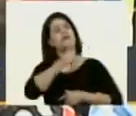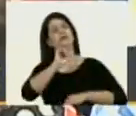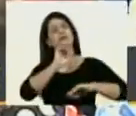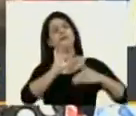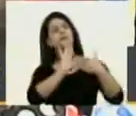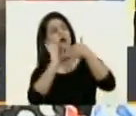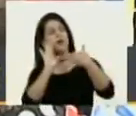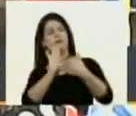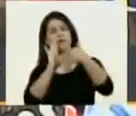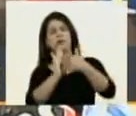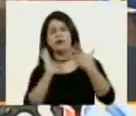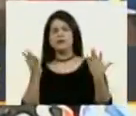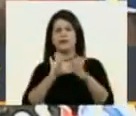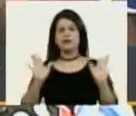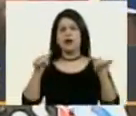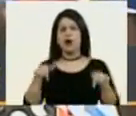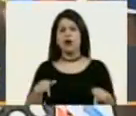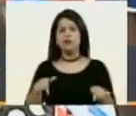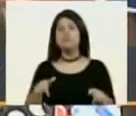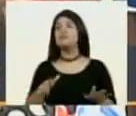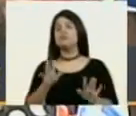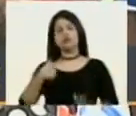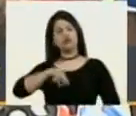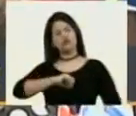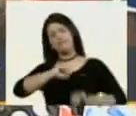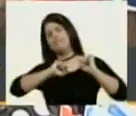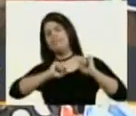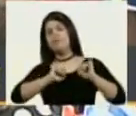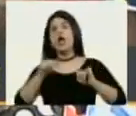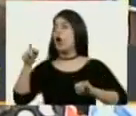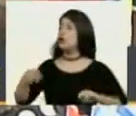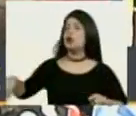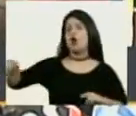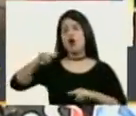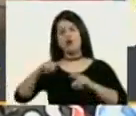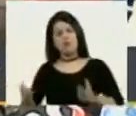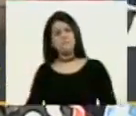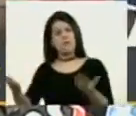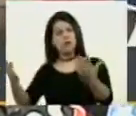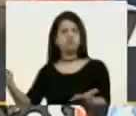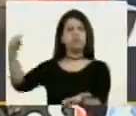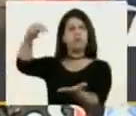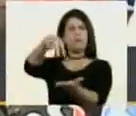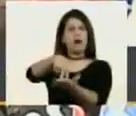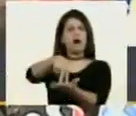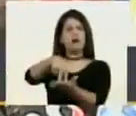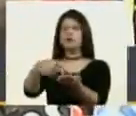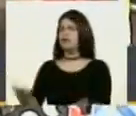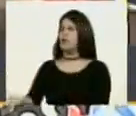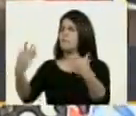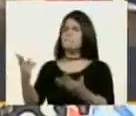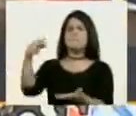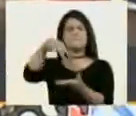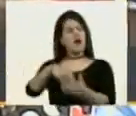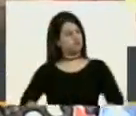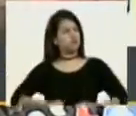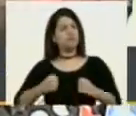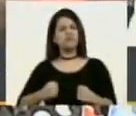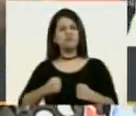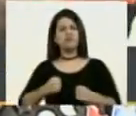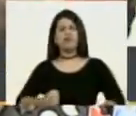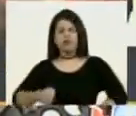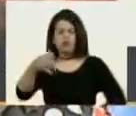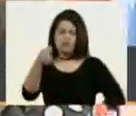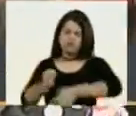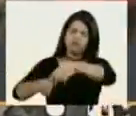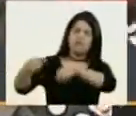ataques. Hoy nosotros nos levantamos de pie, nos ponemos de pie nuevamente, levantamos las banderas de